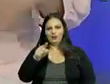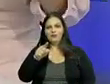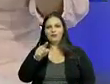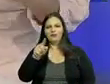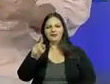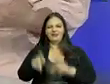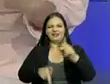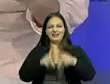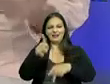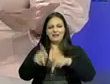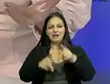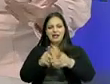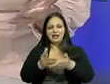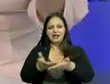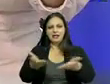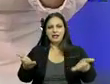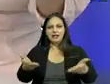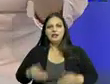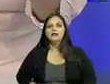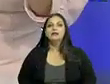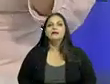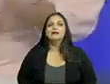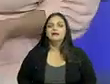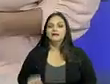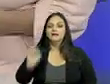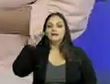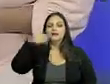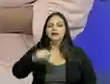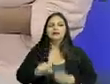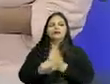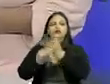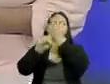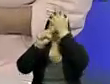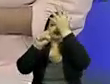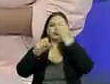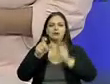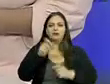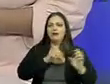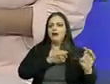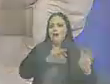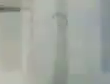este atractivo evento que nos regala la madre naturaleza.